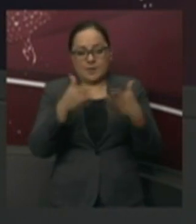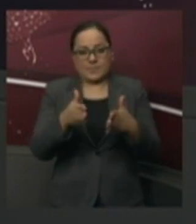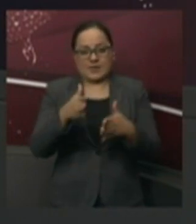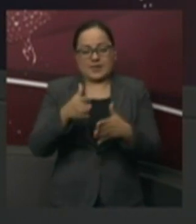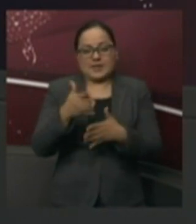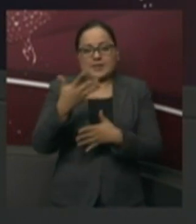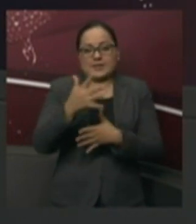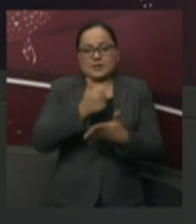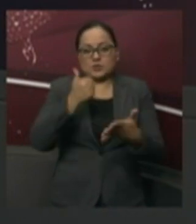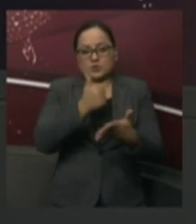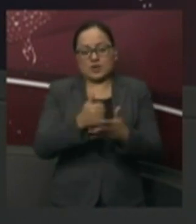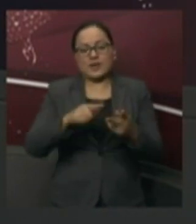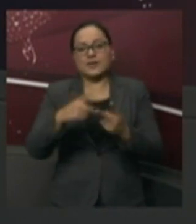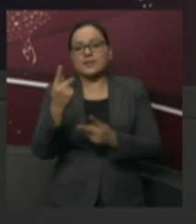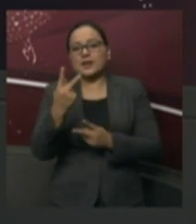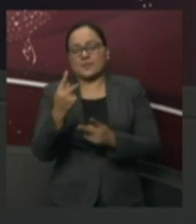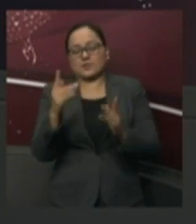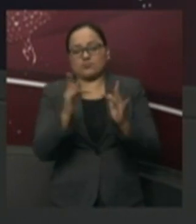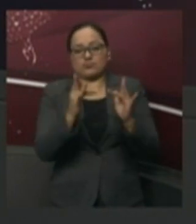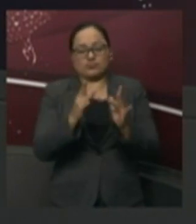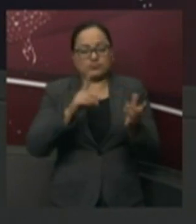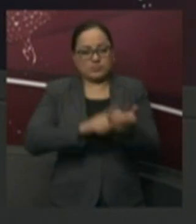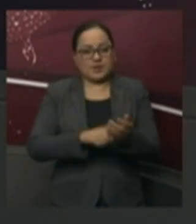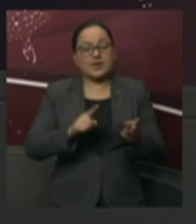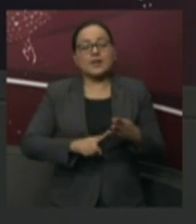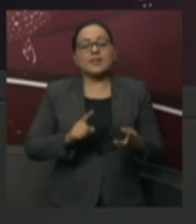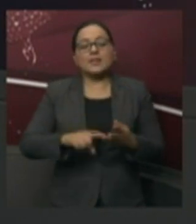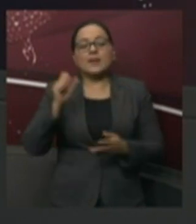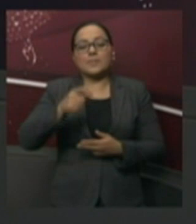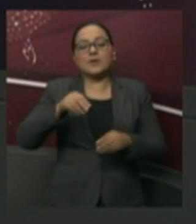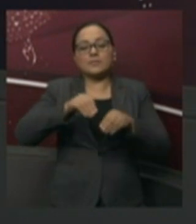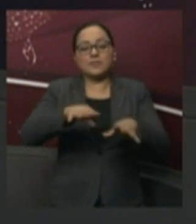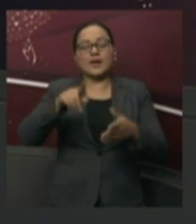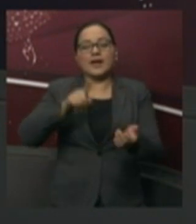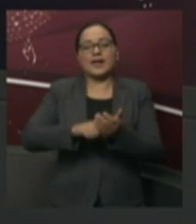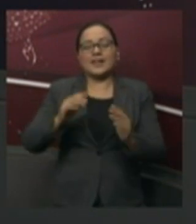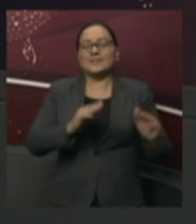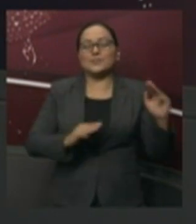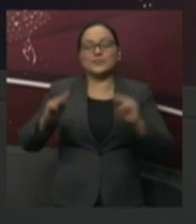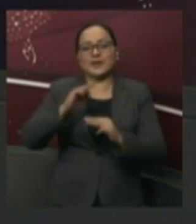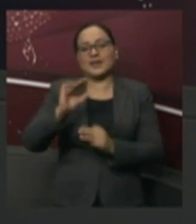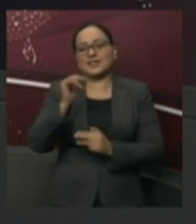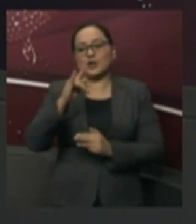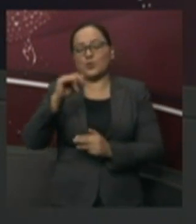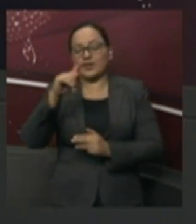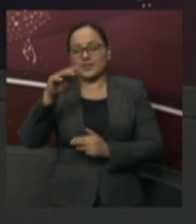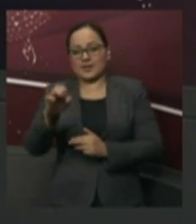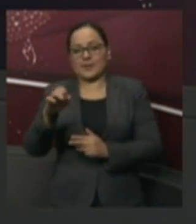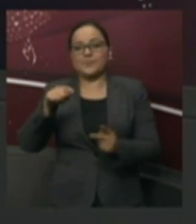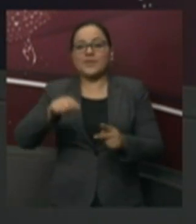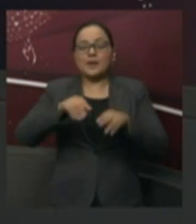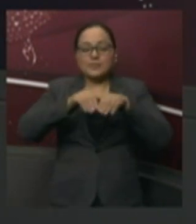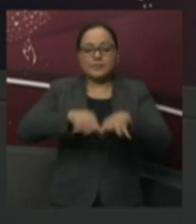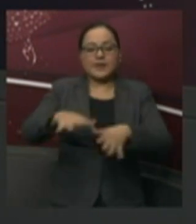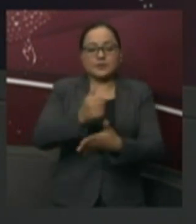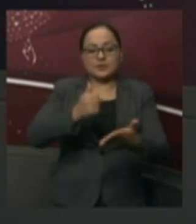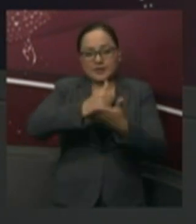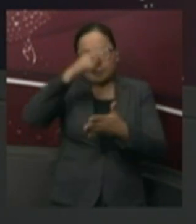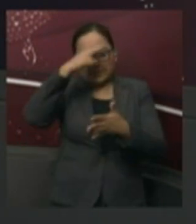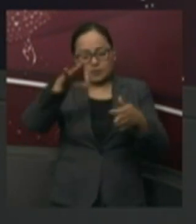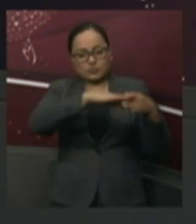10 ciudades del país, televisión digital terrestre y por supuesto desde nuestro transmisor en el Cerro del Chiquihuite, aquí en Ciudad de México, irradiando el Valle de México y